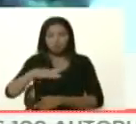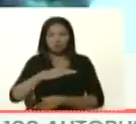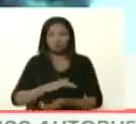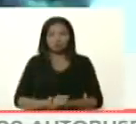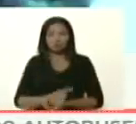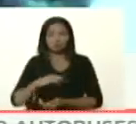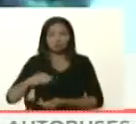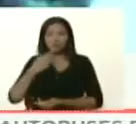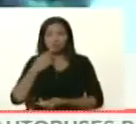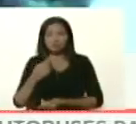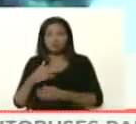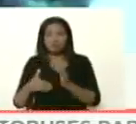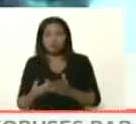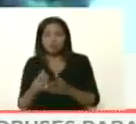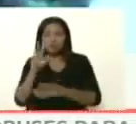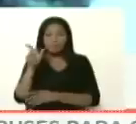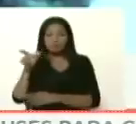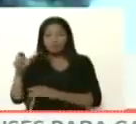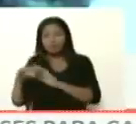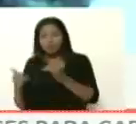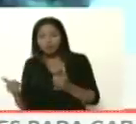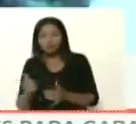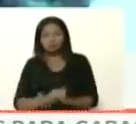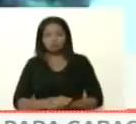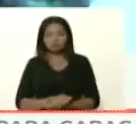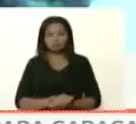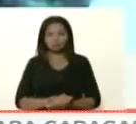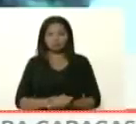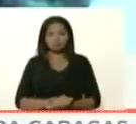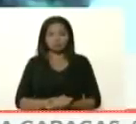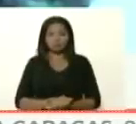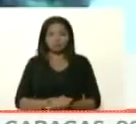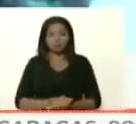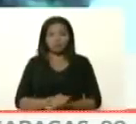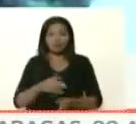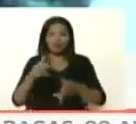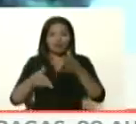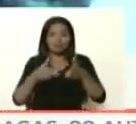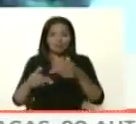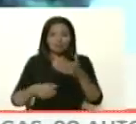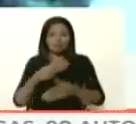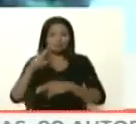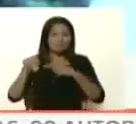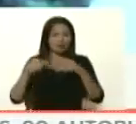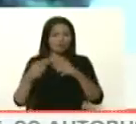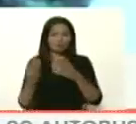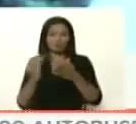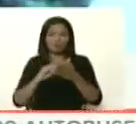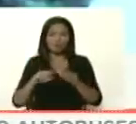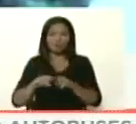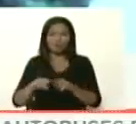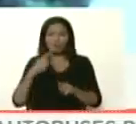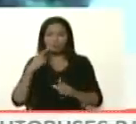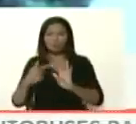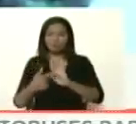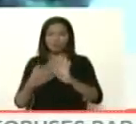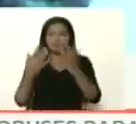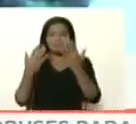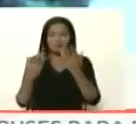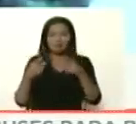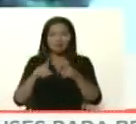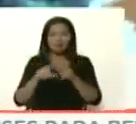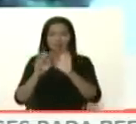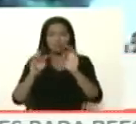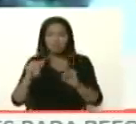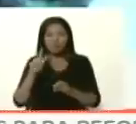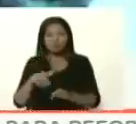le decimos a esos usuarios, a esas usuarias, presidente, que el metro más nunca volverá a estar mano de la derecha